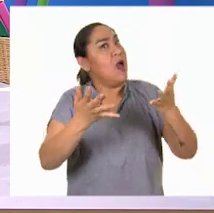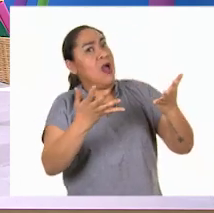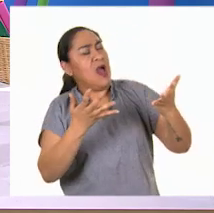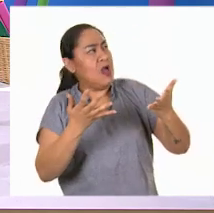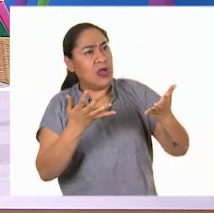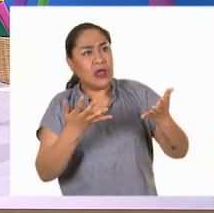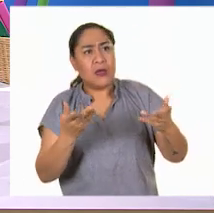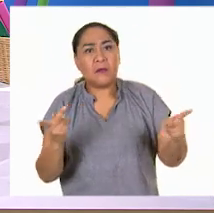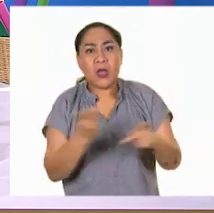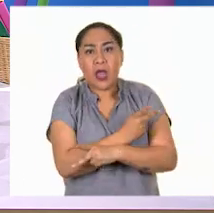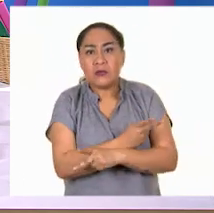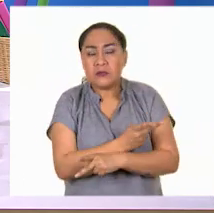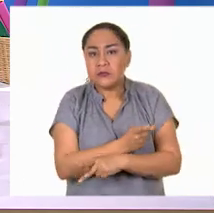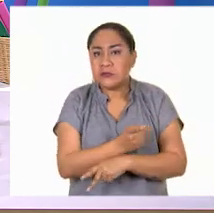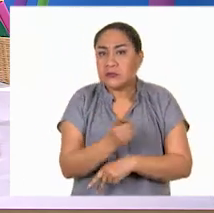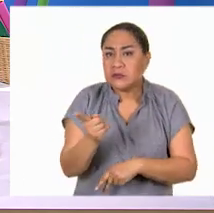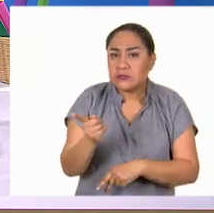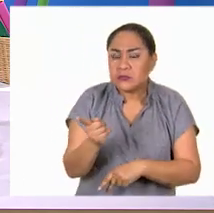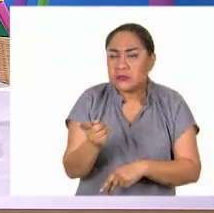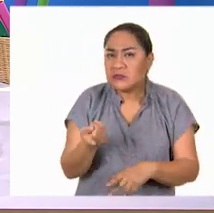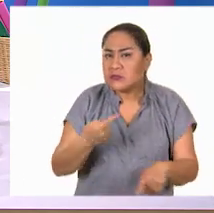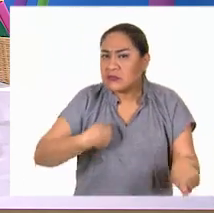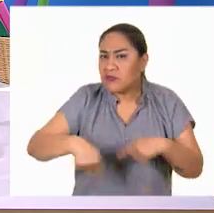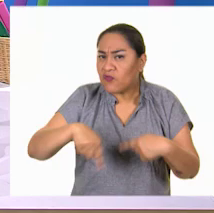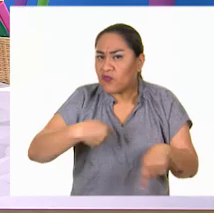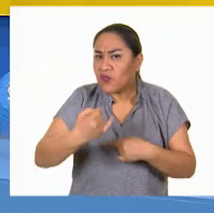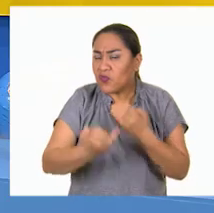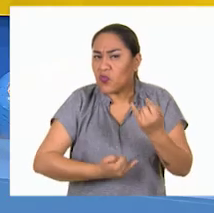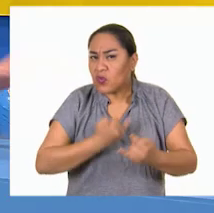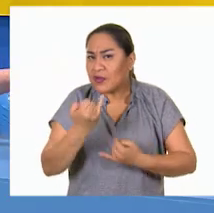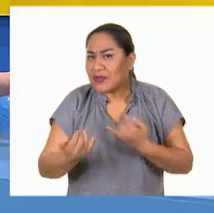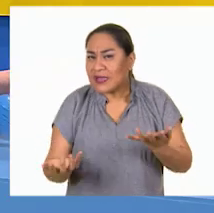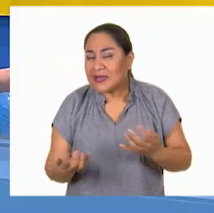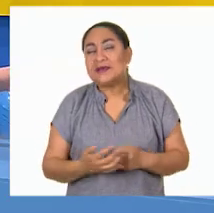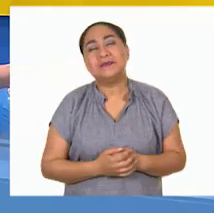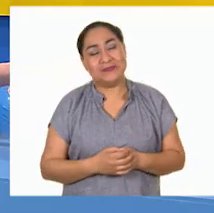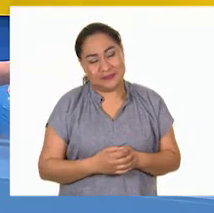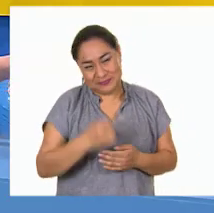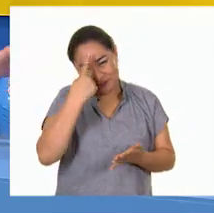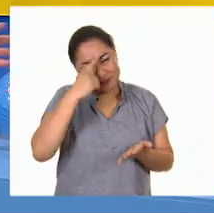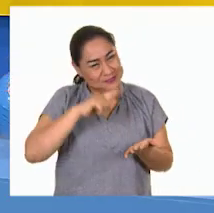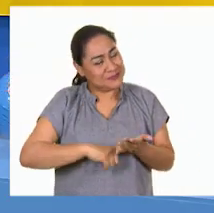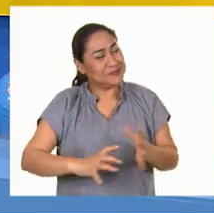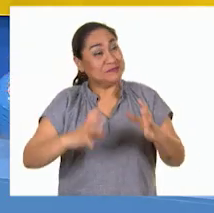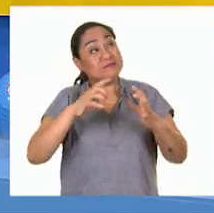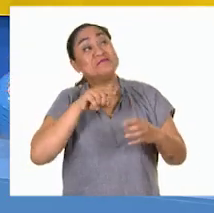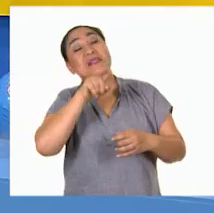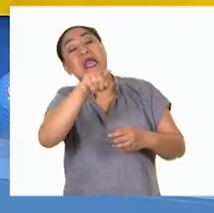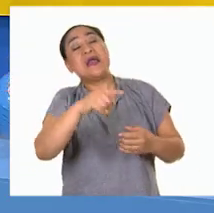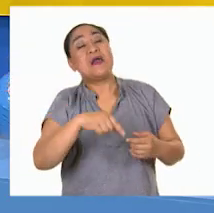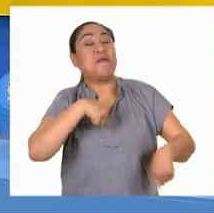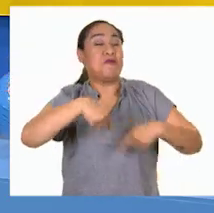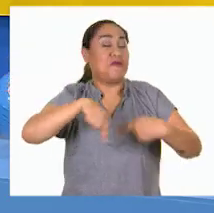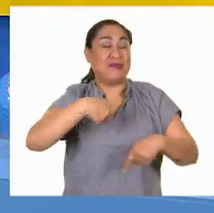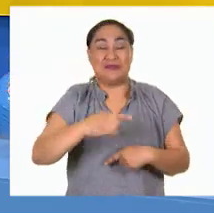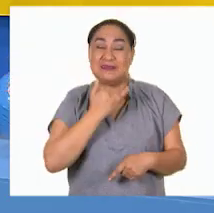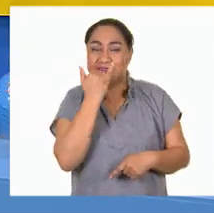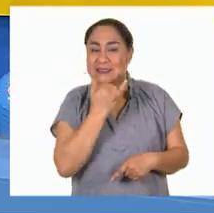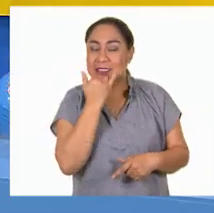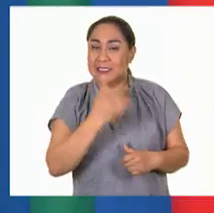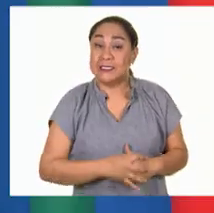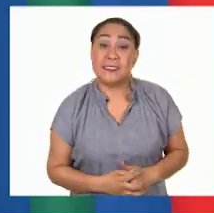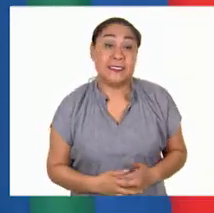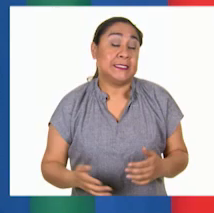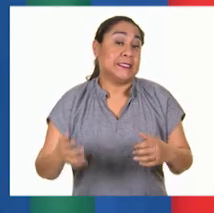¿Qué fue eso? ¿Quién está jugando fútbol? Creo que fue un balón de fútbol, creo que andan jugando por aquí cerca. Ay,